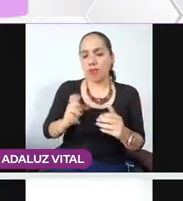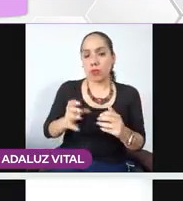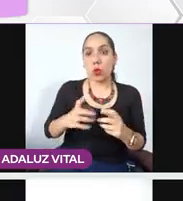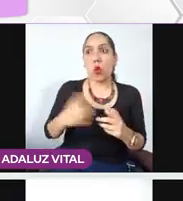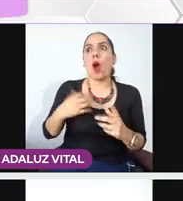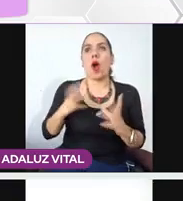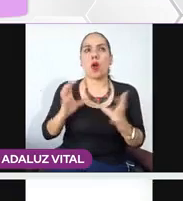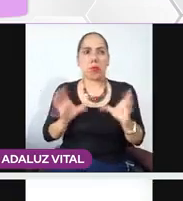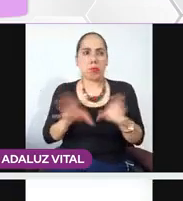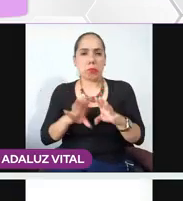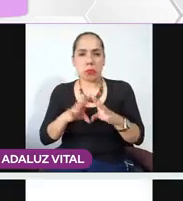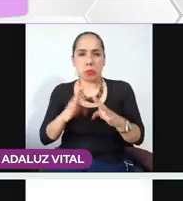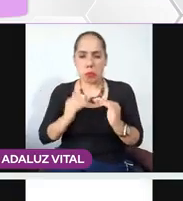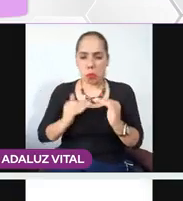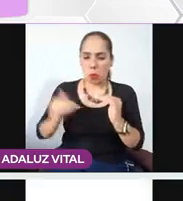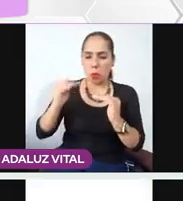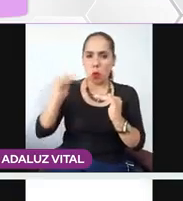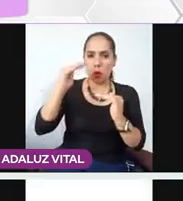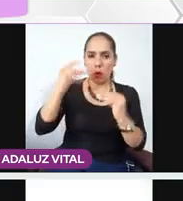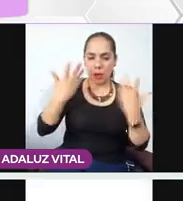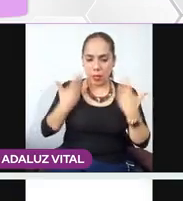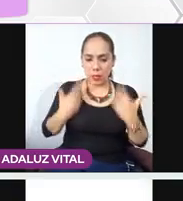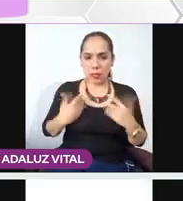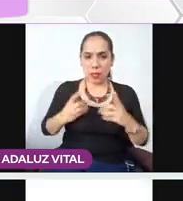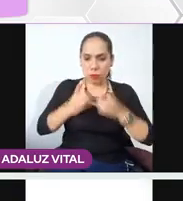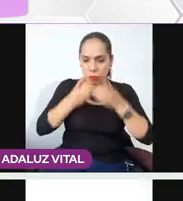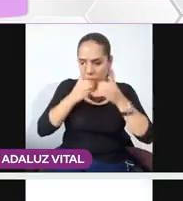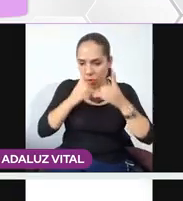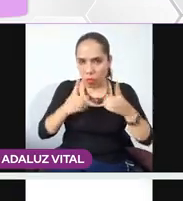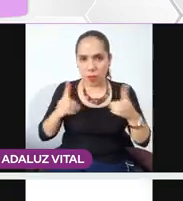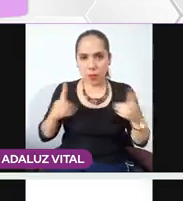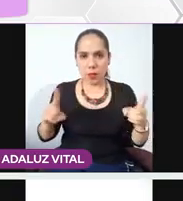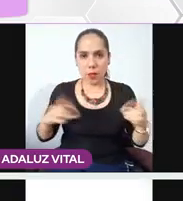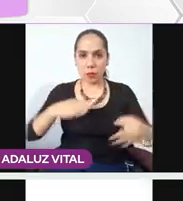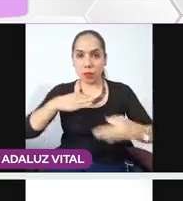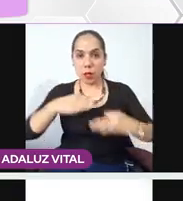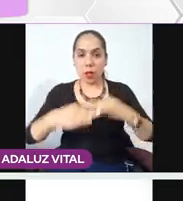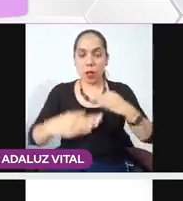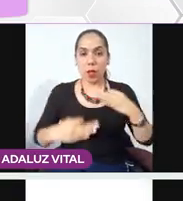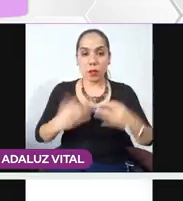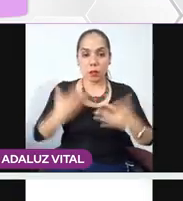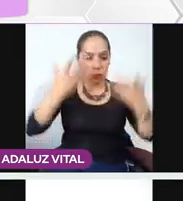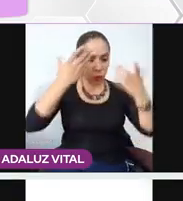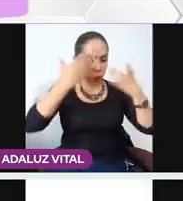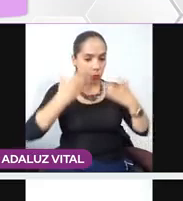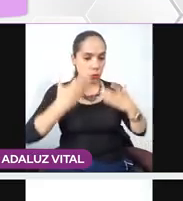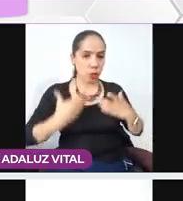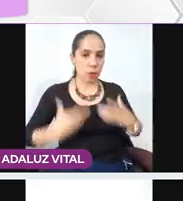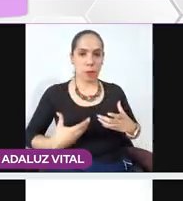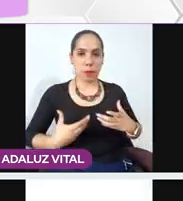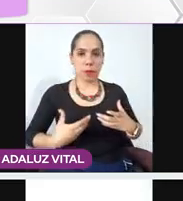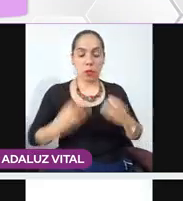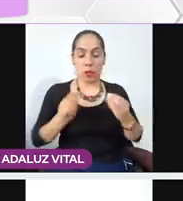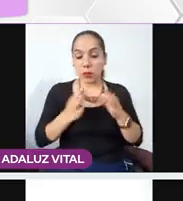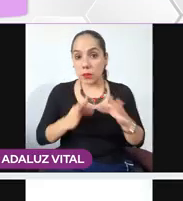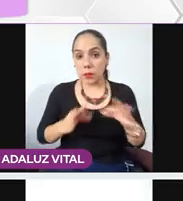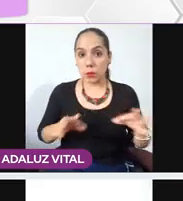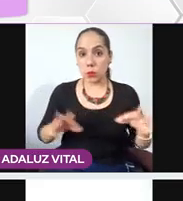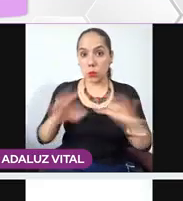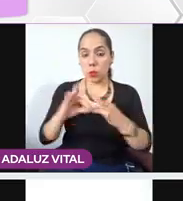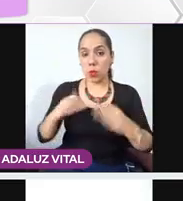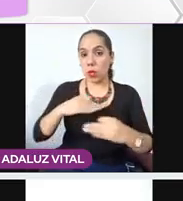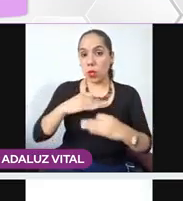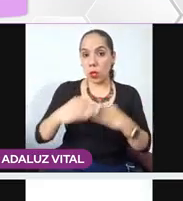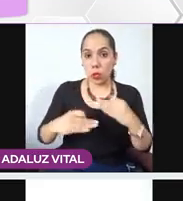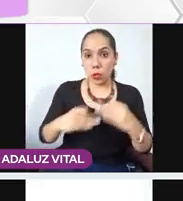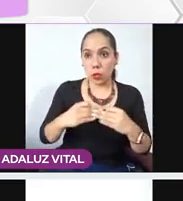insisto, la función de papá y de mamá en cada uno de los niños es bien importante, es muy, muy importante, ¿no?